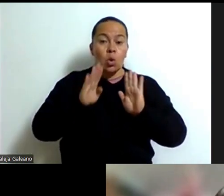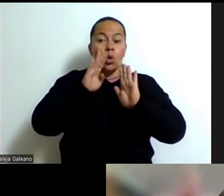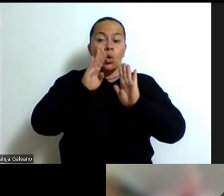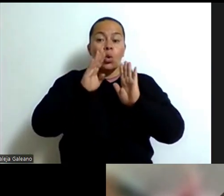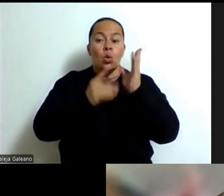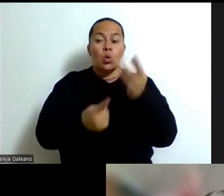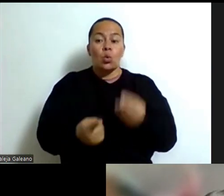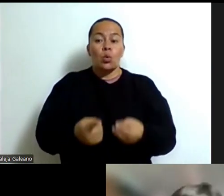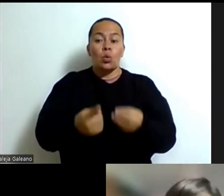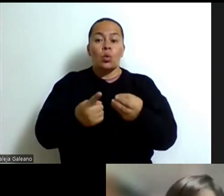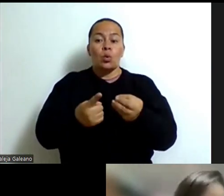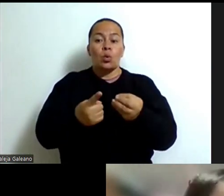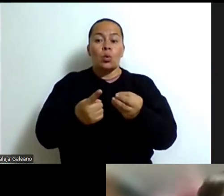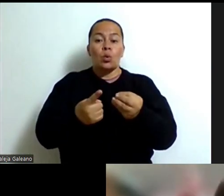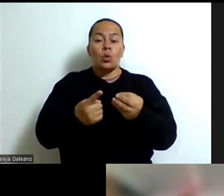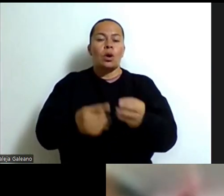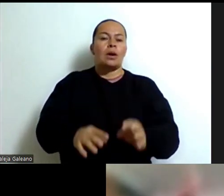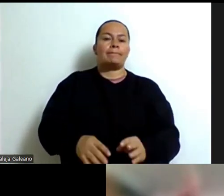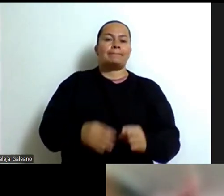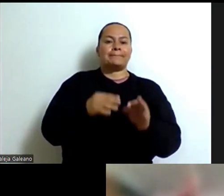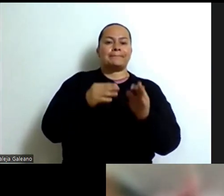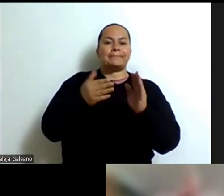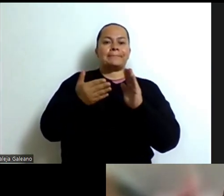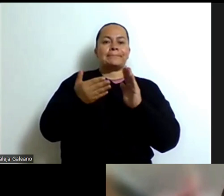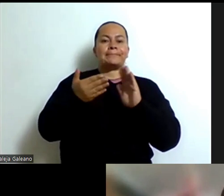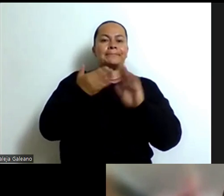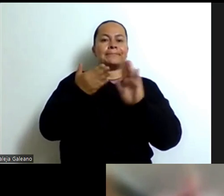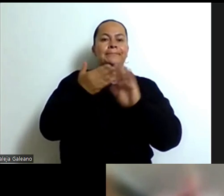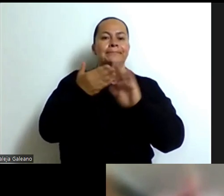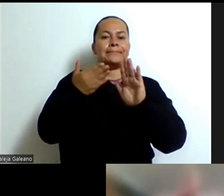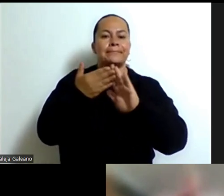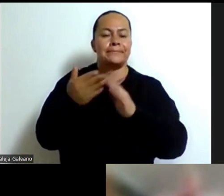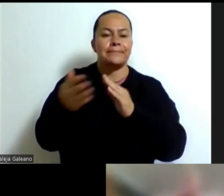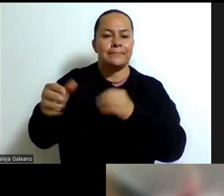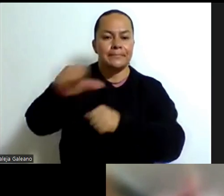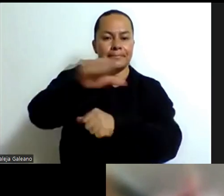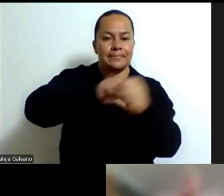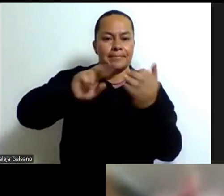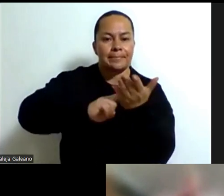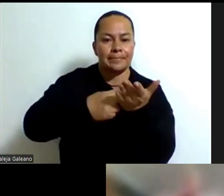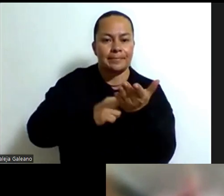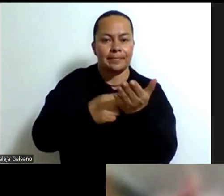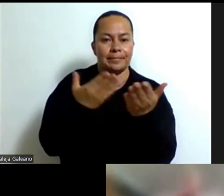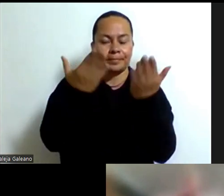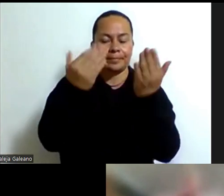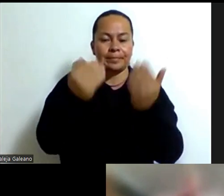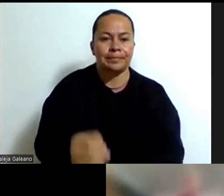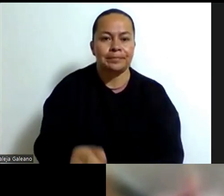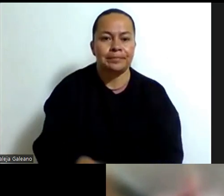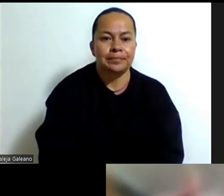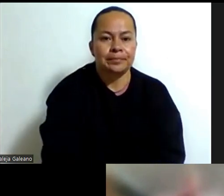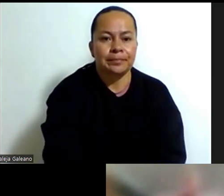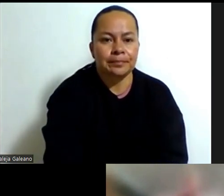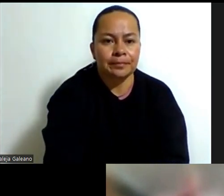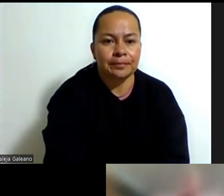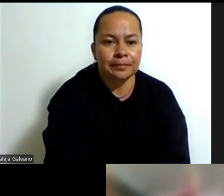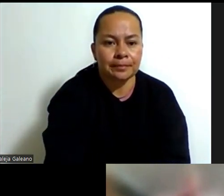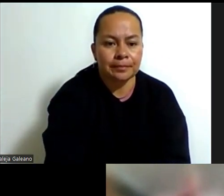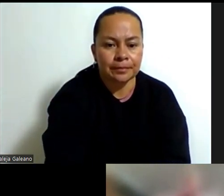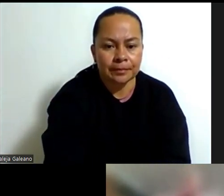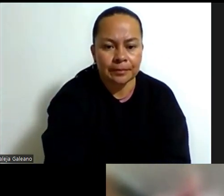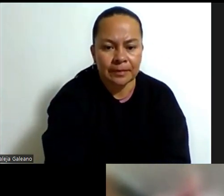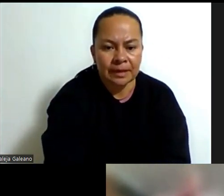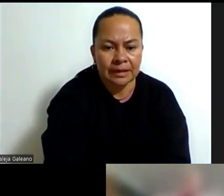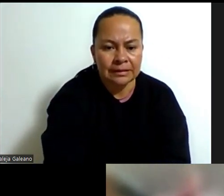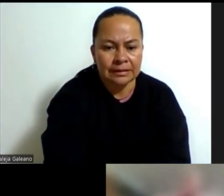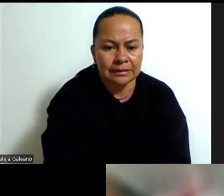Cuidado nos permite pensar en los cuidados comunitarios una política de